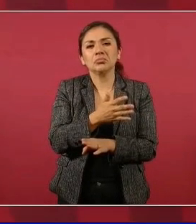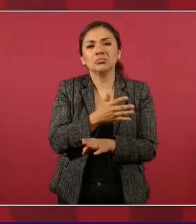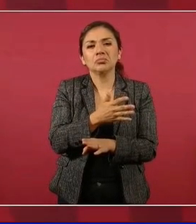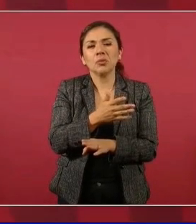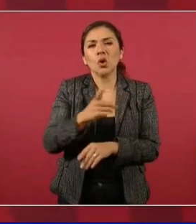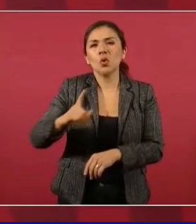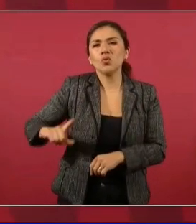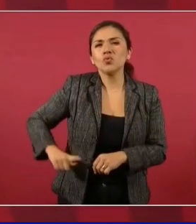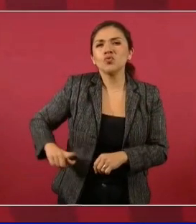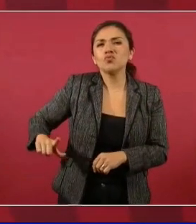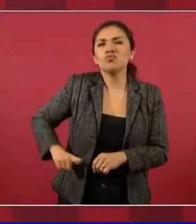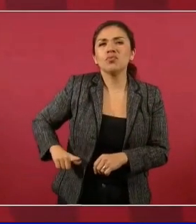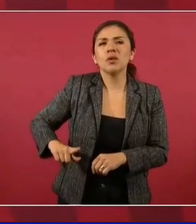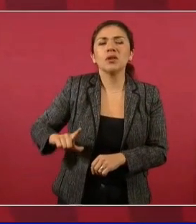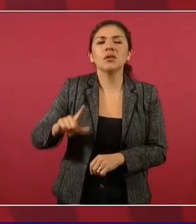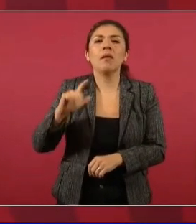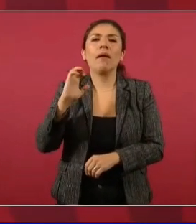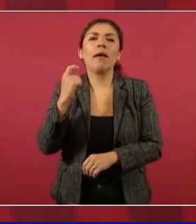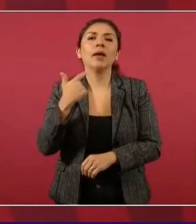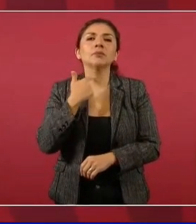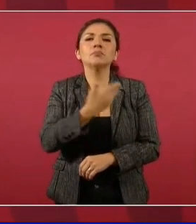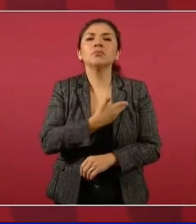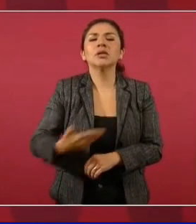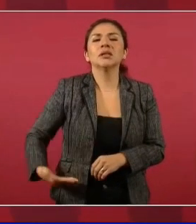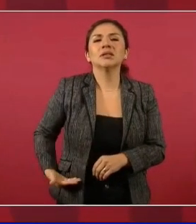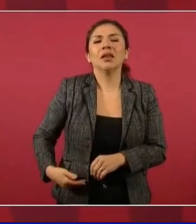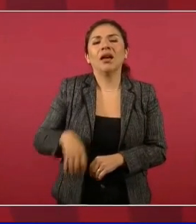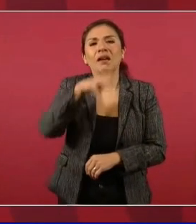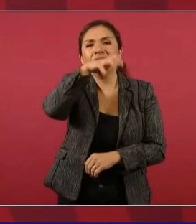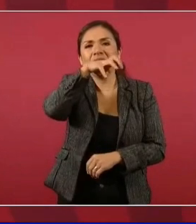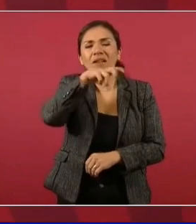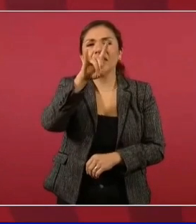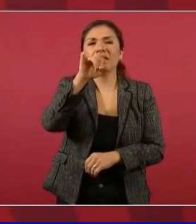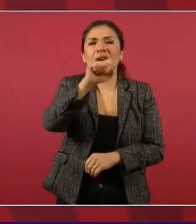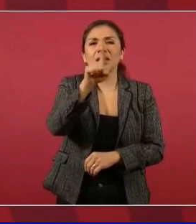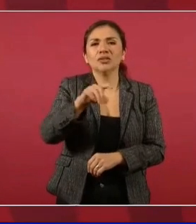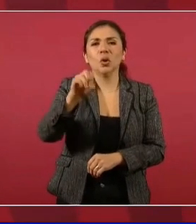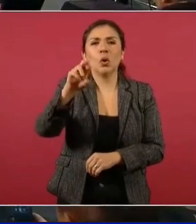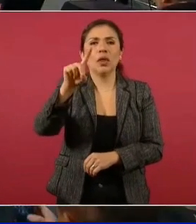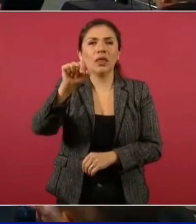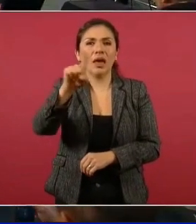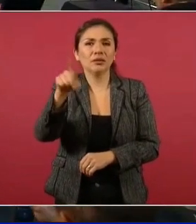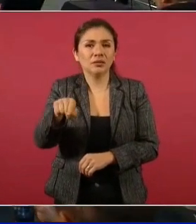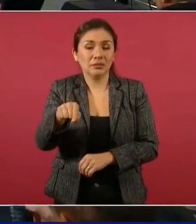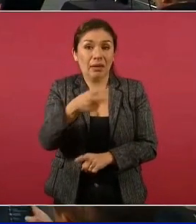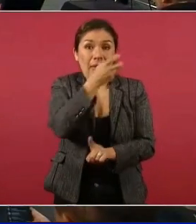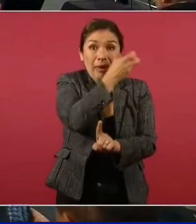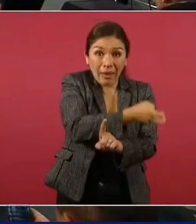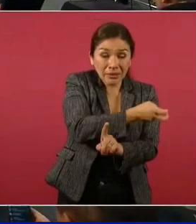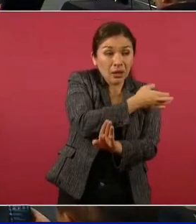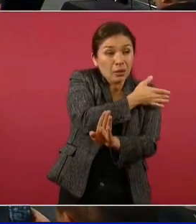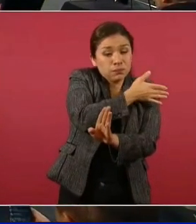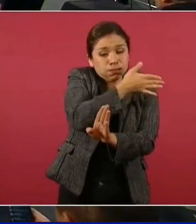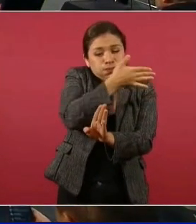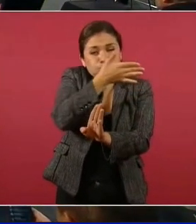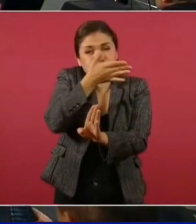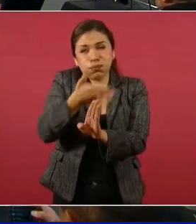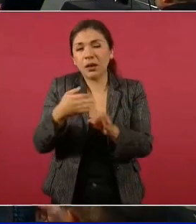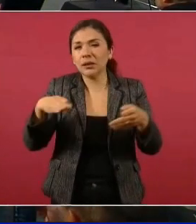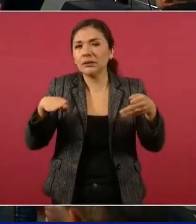el gobierno del presidente Díaz Ordaz, o sea, casi 50